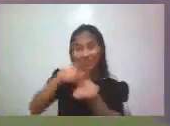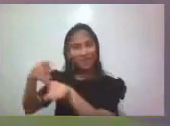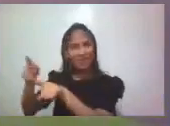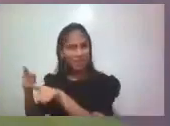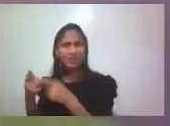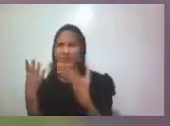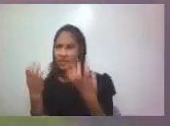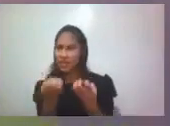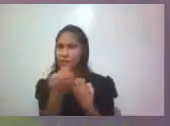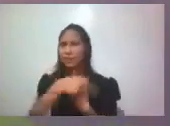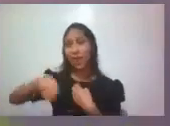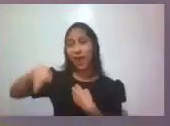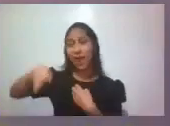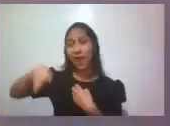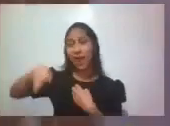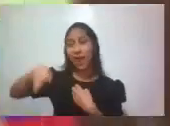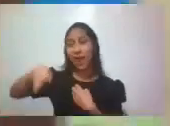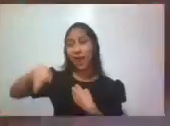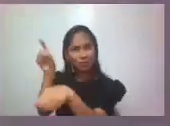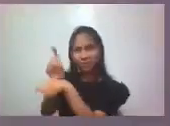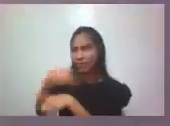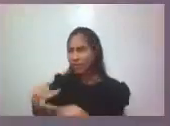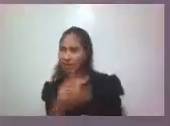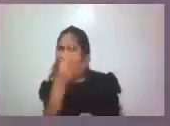sus líderes y lideresas.